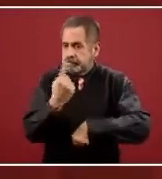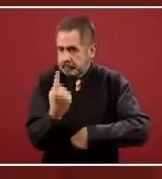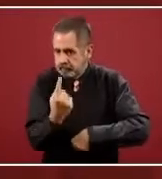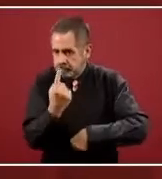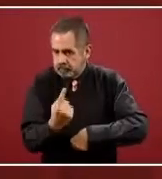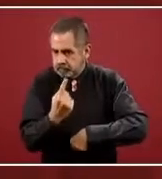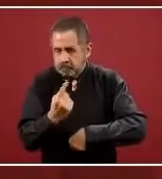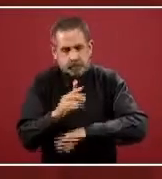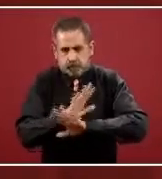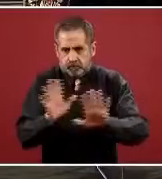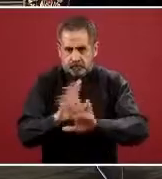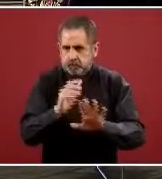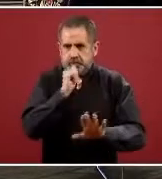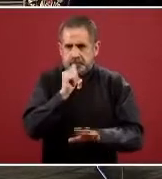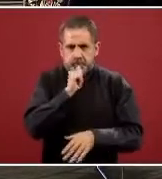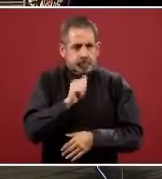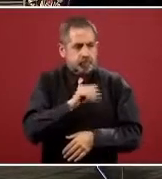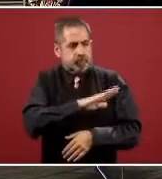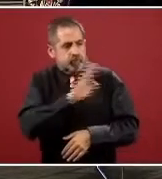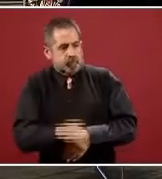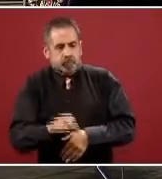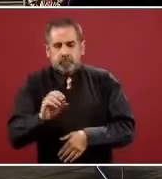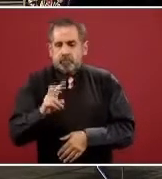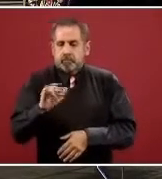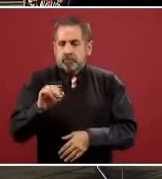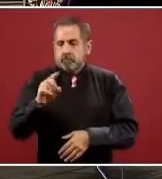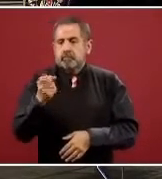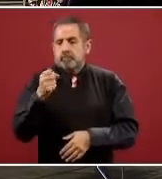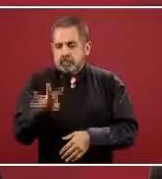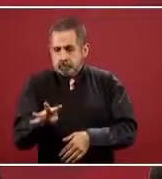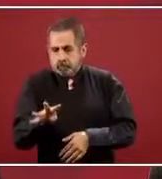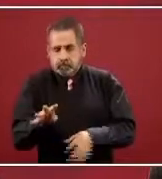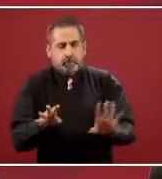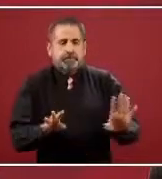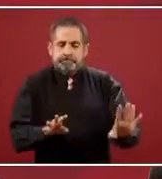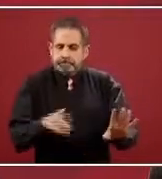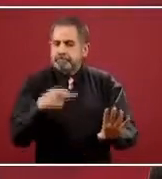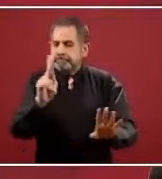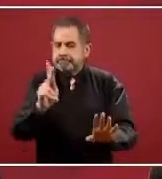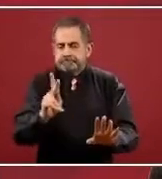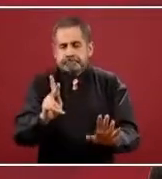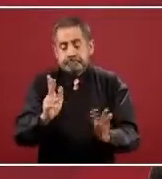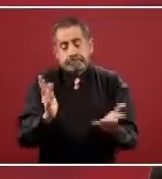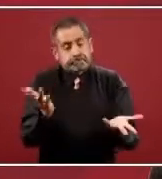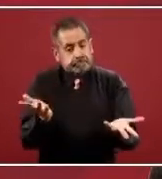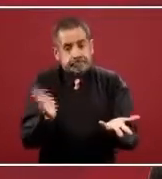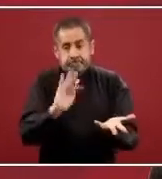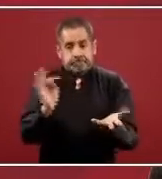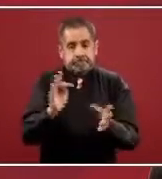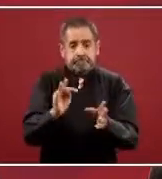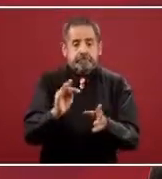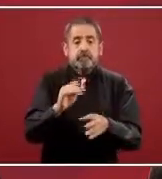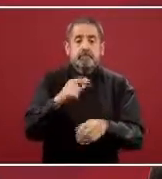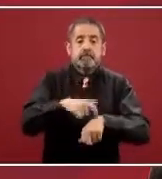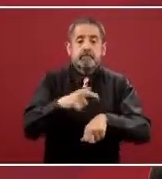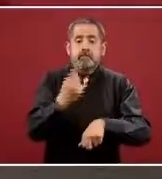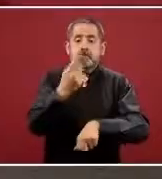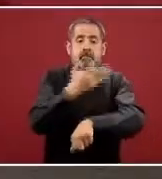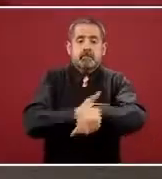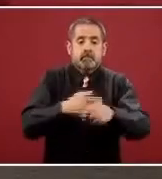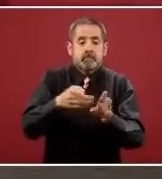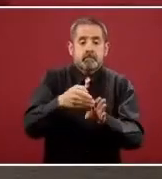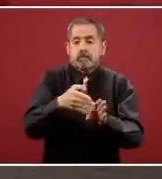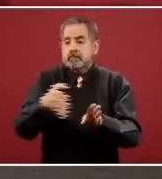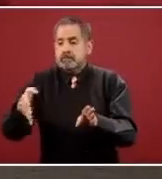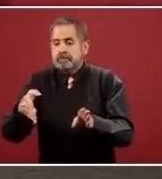diagnóstico confirmatorio de COVID-19, pero como le digo, esta información es muy dinámica, ¿no? Mientras nosotros estamos